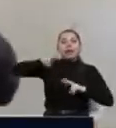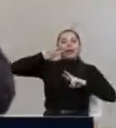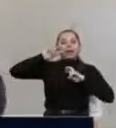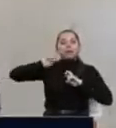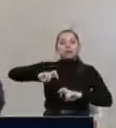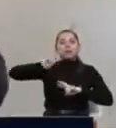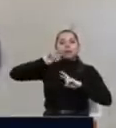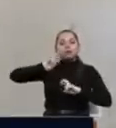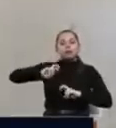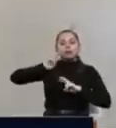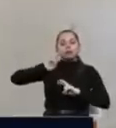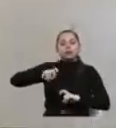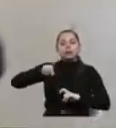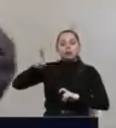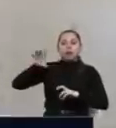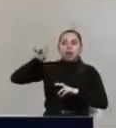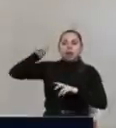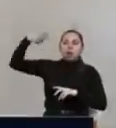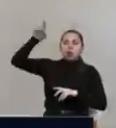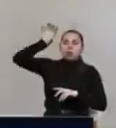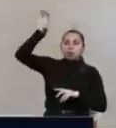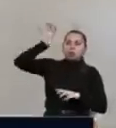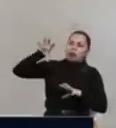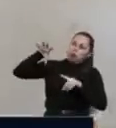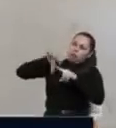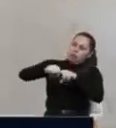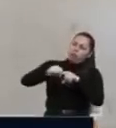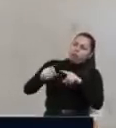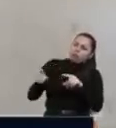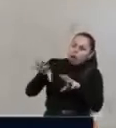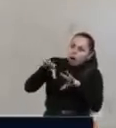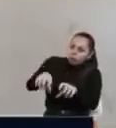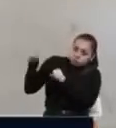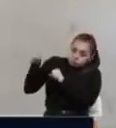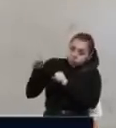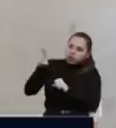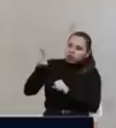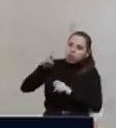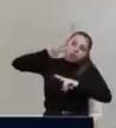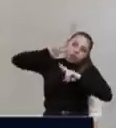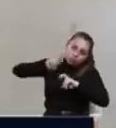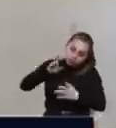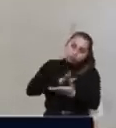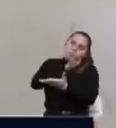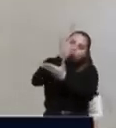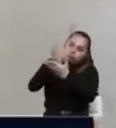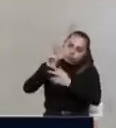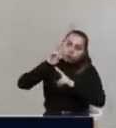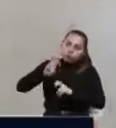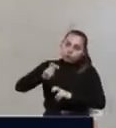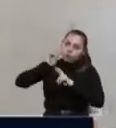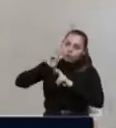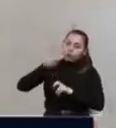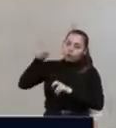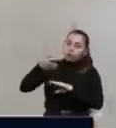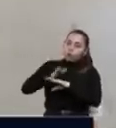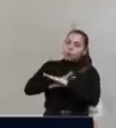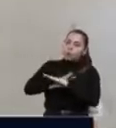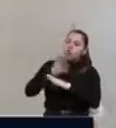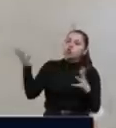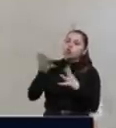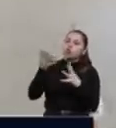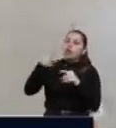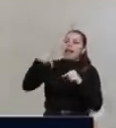investigar esos decomisos en el extranjero, porque son delitos cometidos